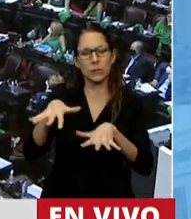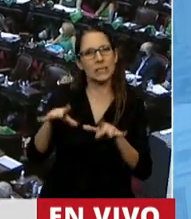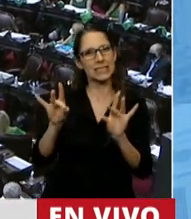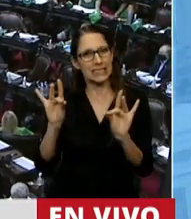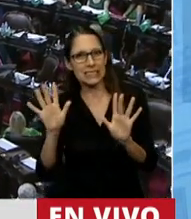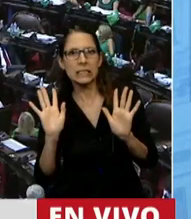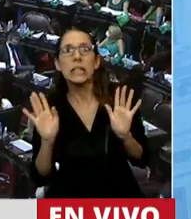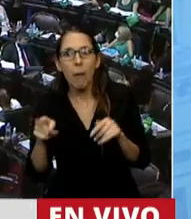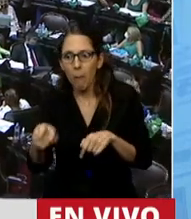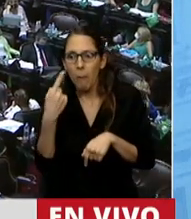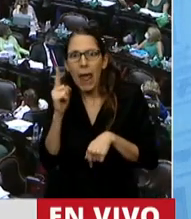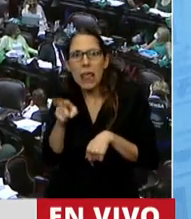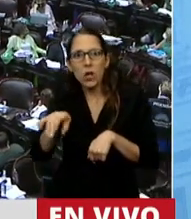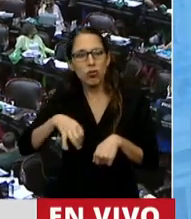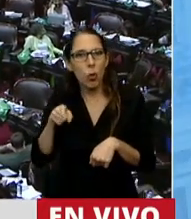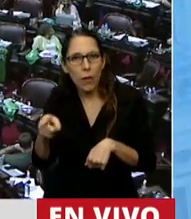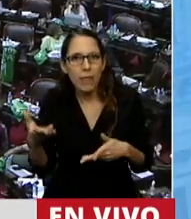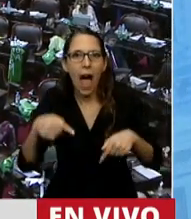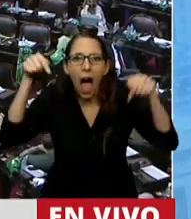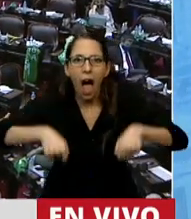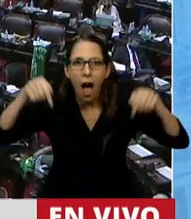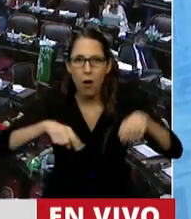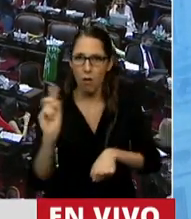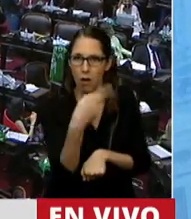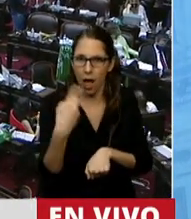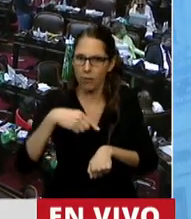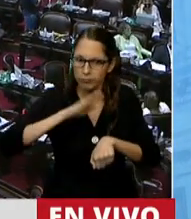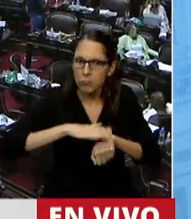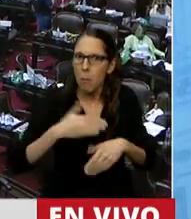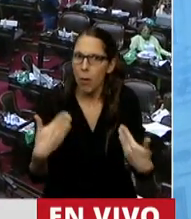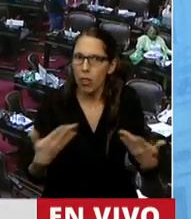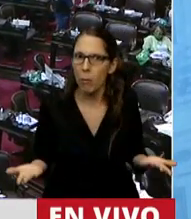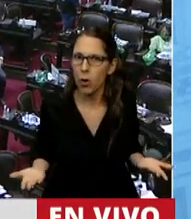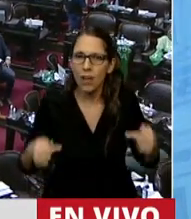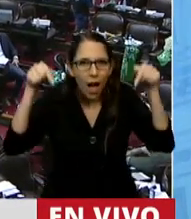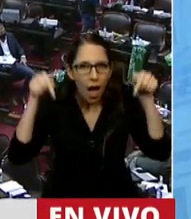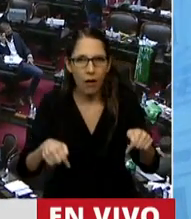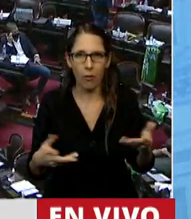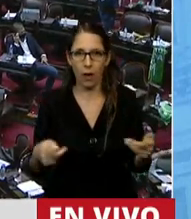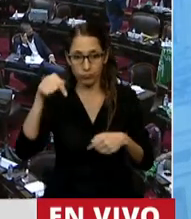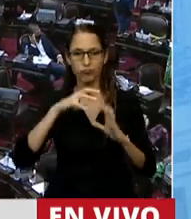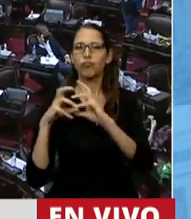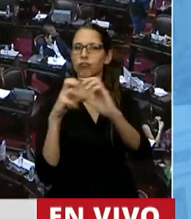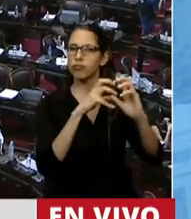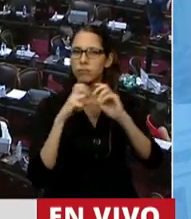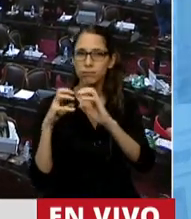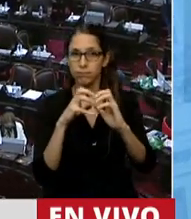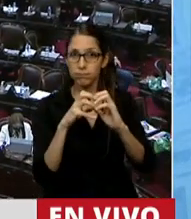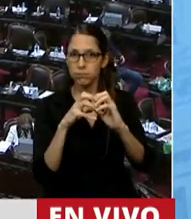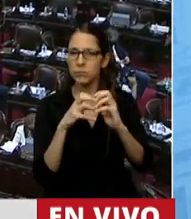y su vida está en peligro. Bueno, por eso la oportunidad es ahora, es hoy. Este debate no